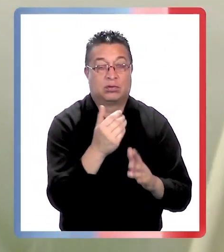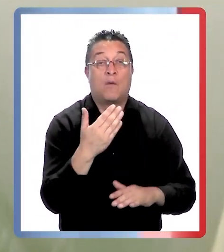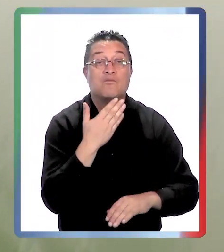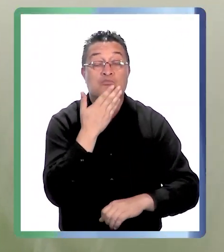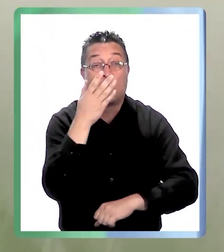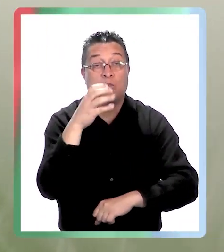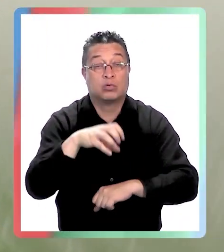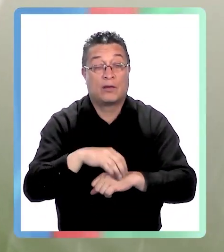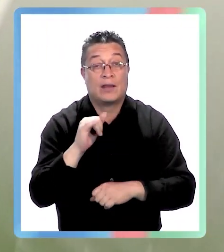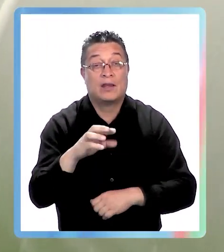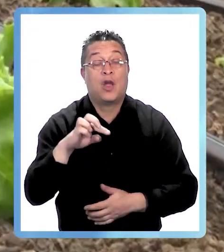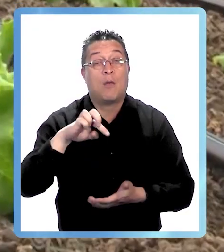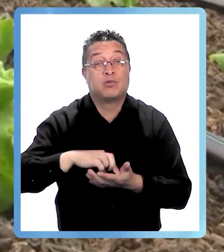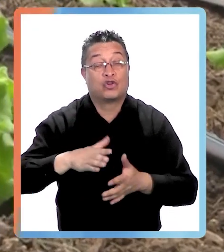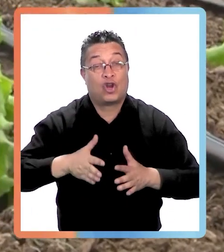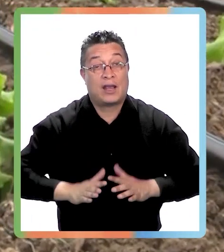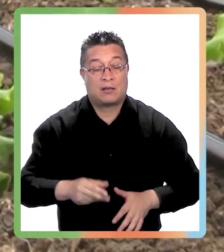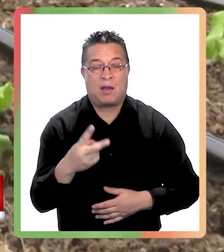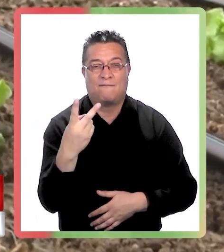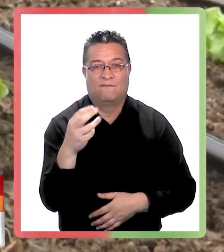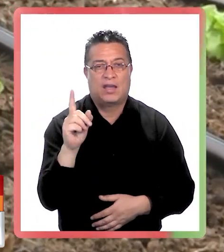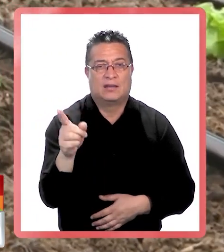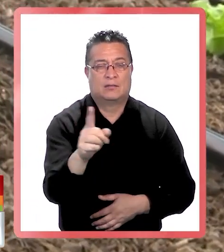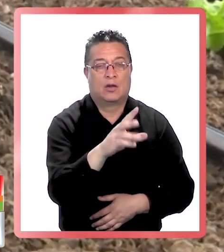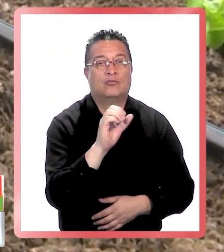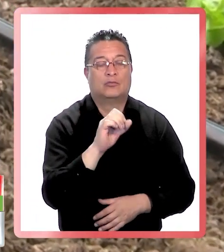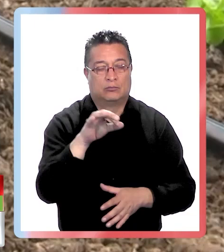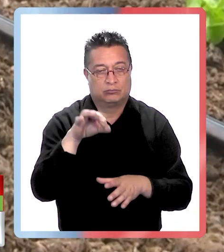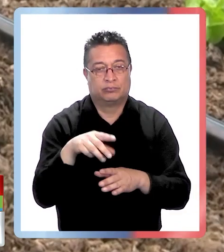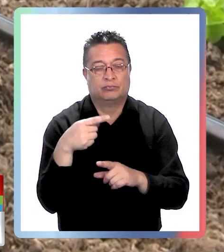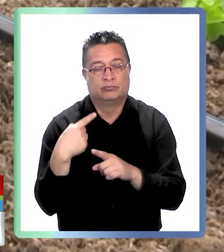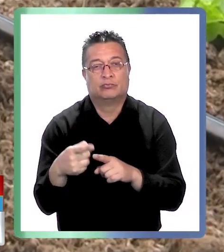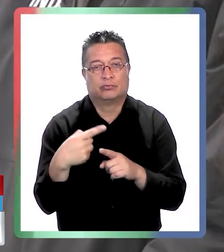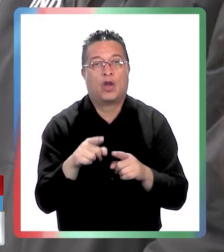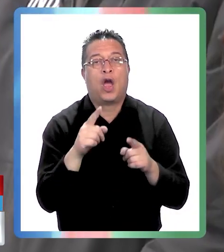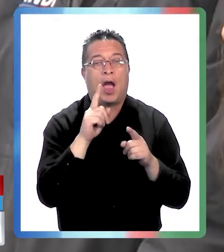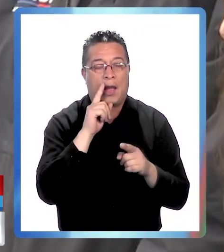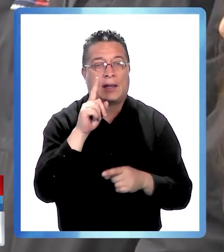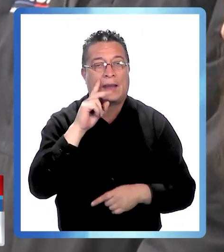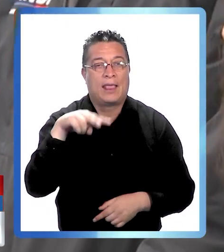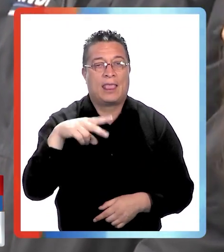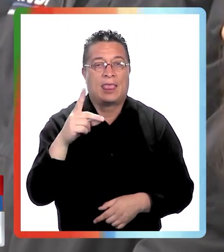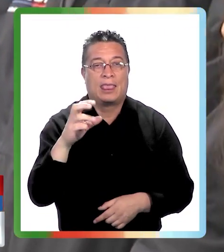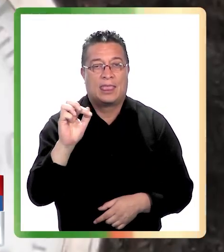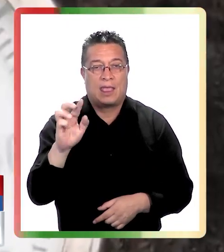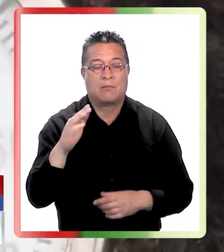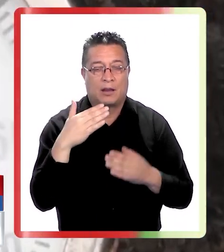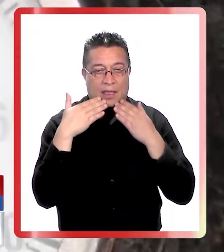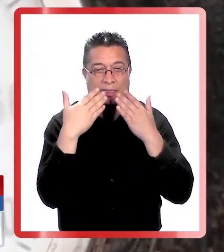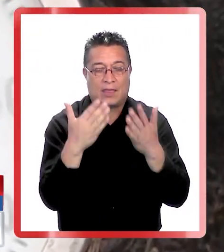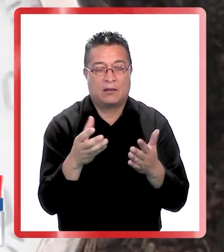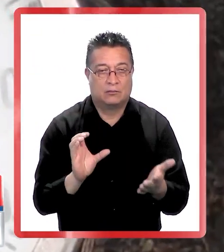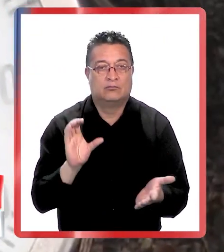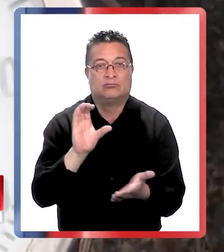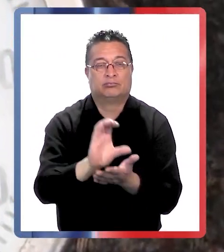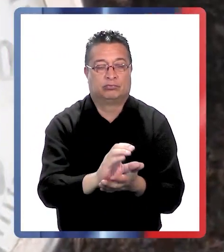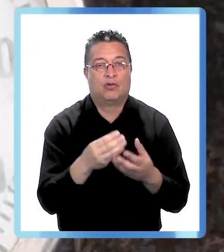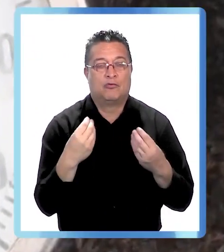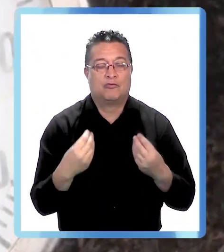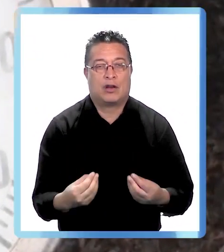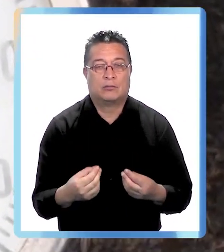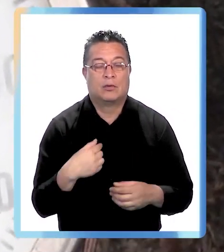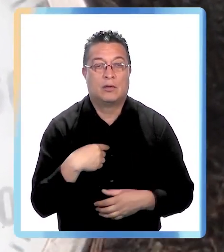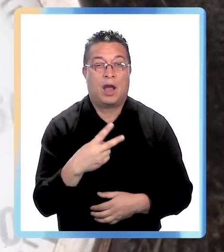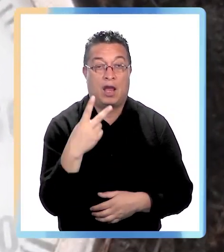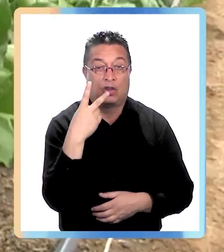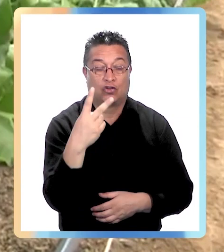Arenas y Puerto Natales son alrededor de 20 productores los que cultivan variados productos y a los cuales el INDAP ha otorgado una importante cantidad de recursos. Tenemos